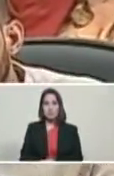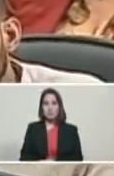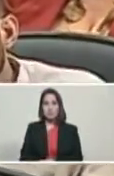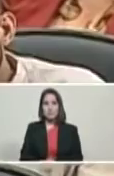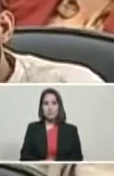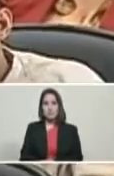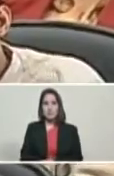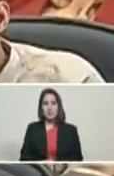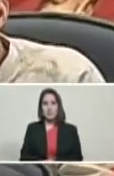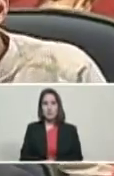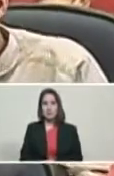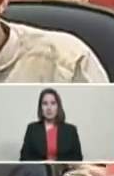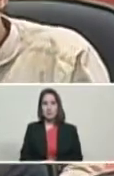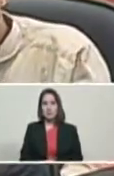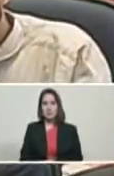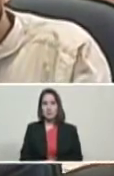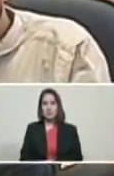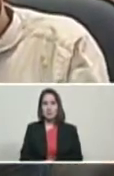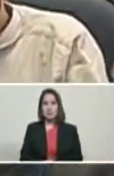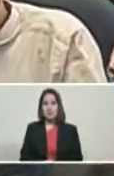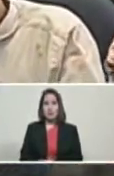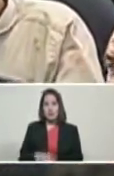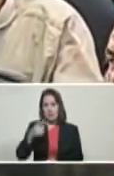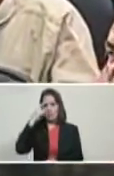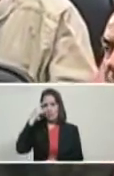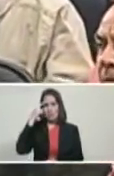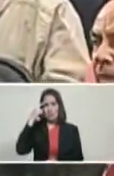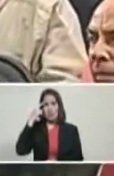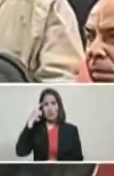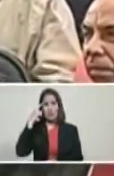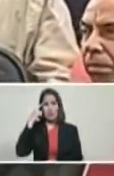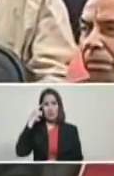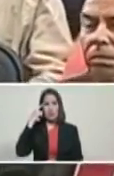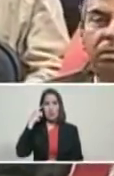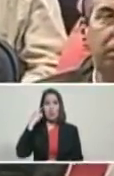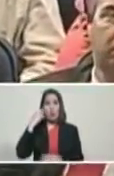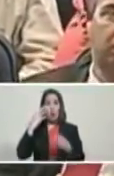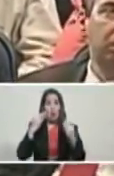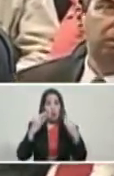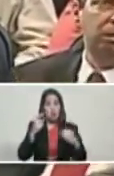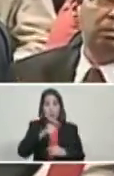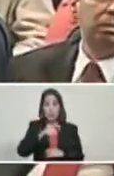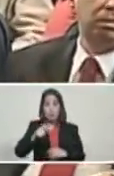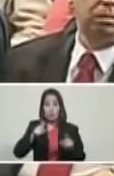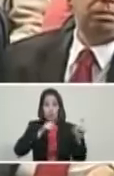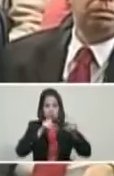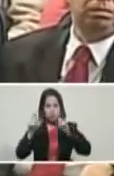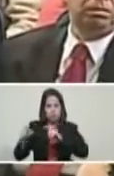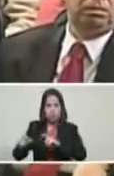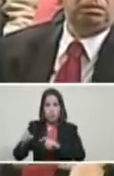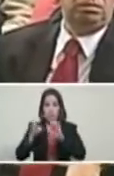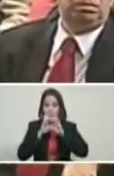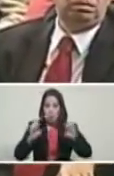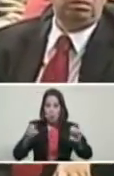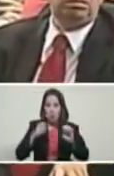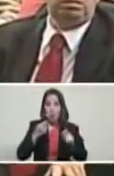Bueno, entre Robinson 1 y Robinson 2 se han alfabetizado, educado y graduado